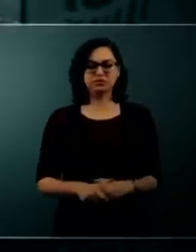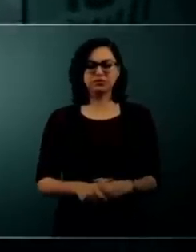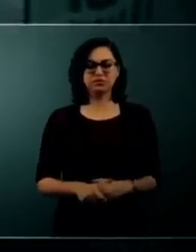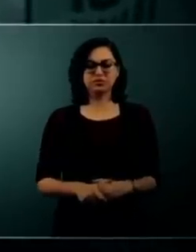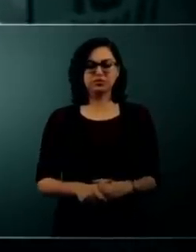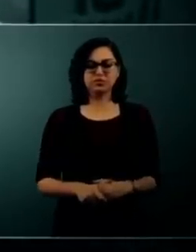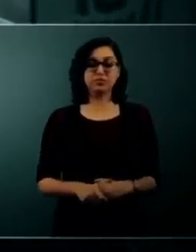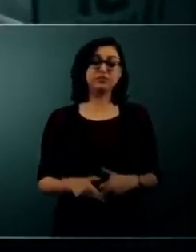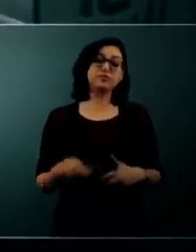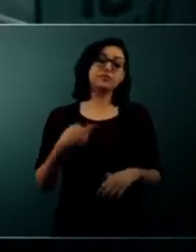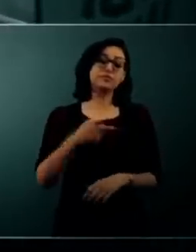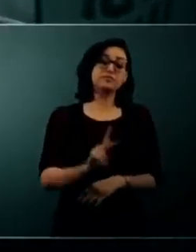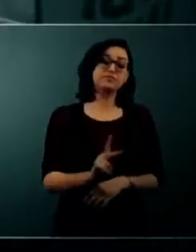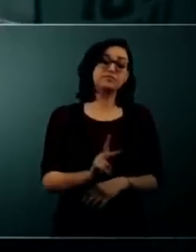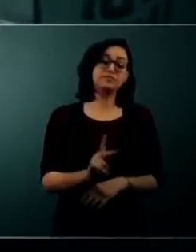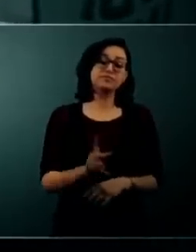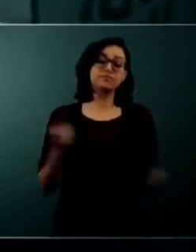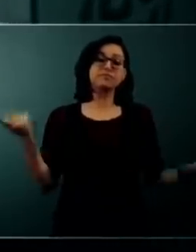que